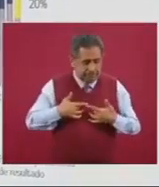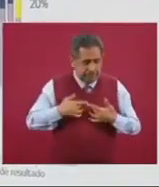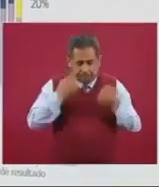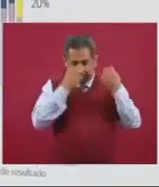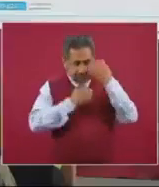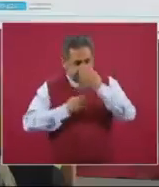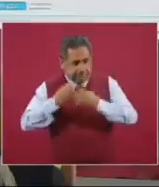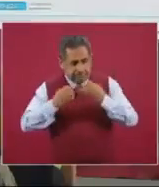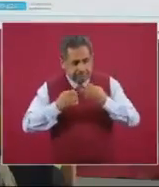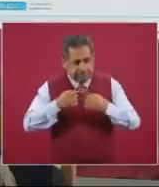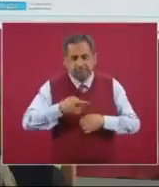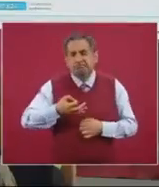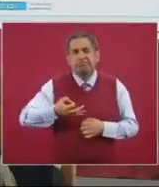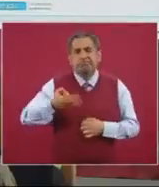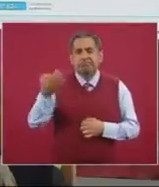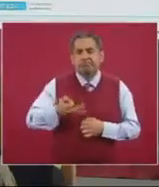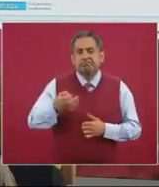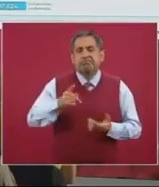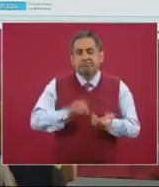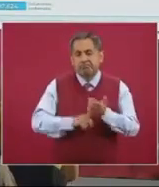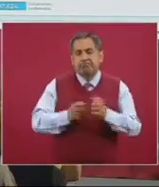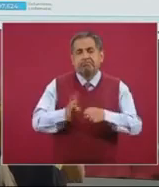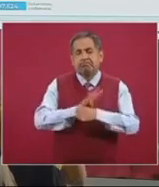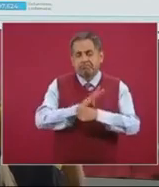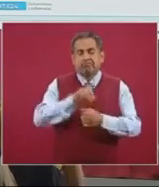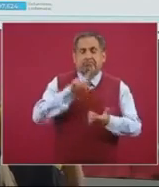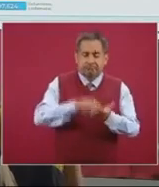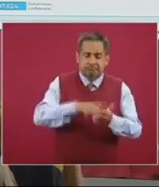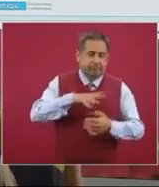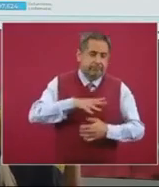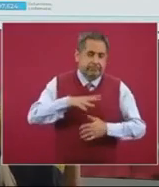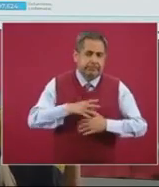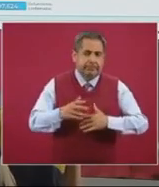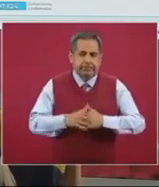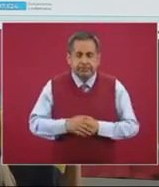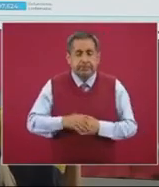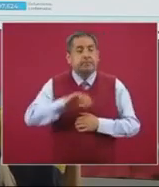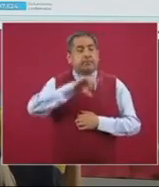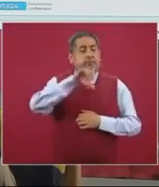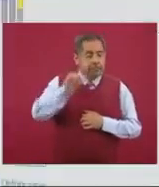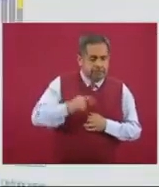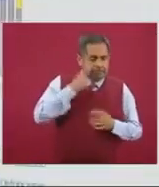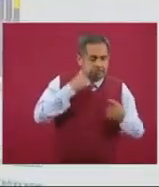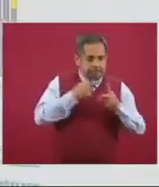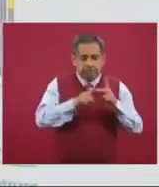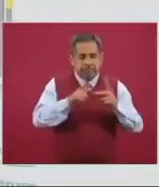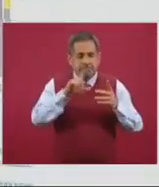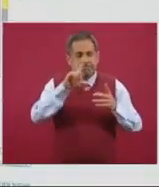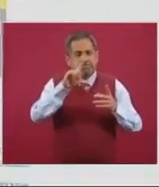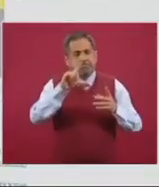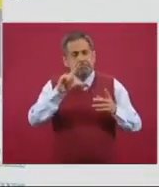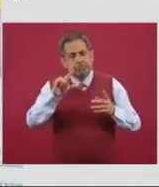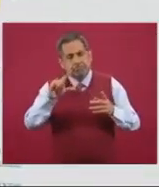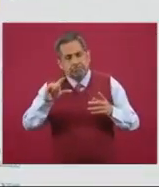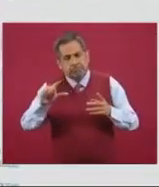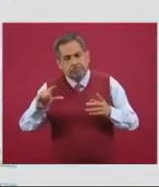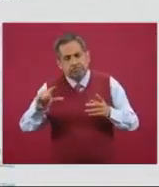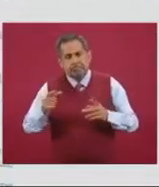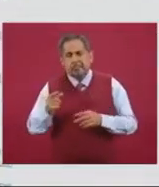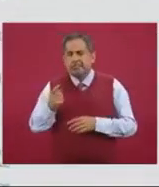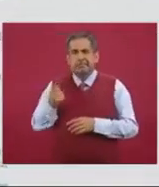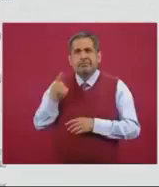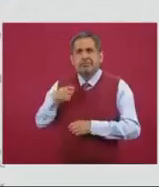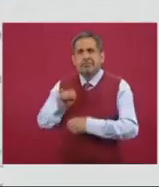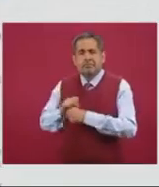les estudiaba por laboratorio, tenían el virus SARS-CoV-2. Y posteriormente empezó a bajar, y cuando tuvimos a partir de la